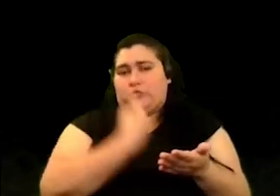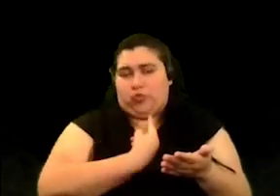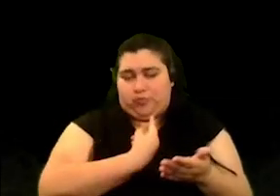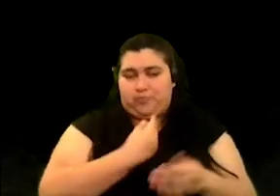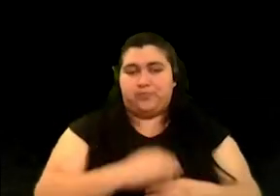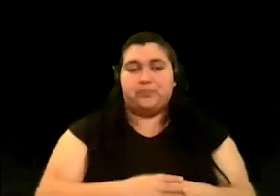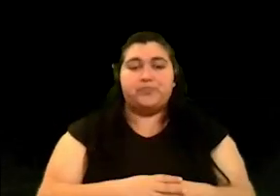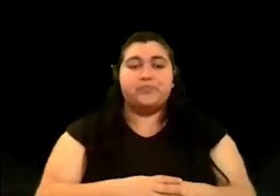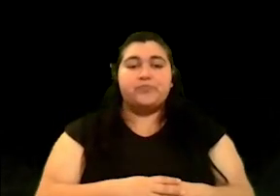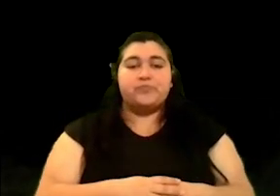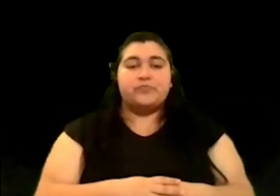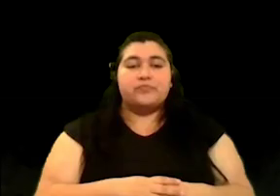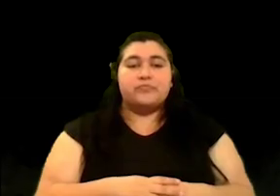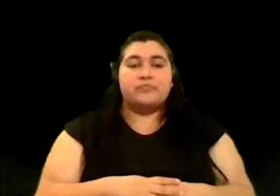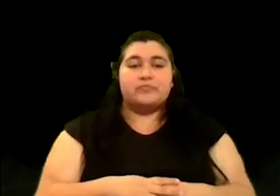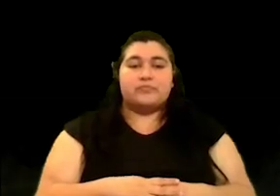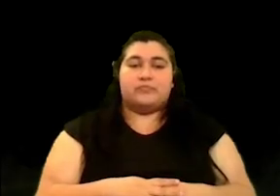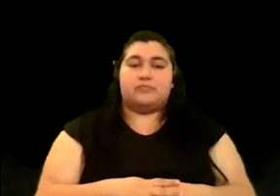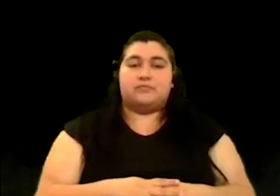aquí.